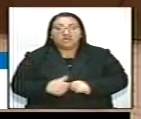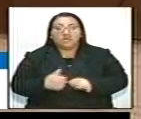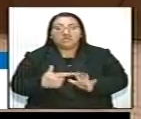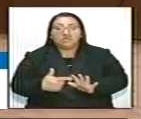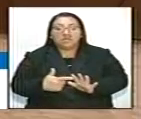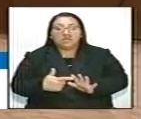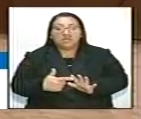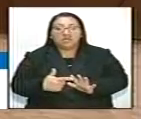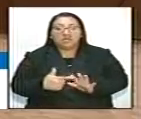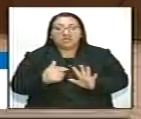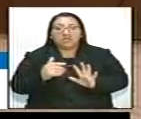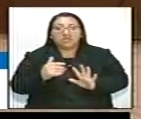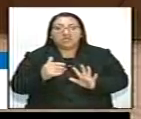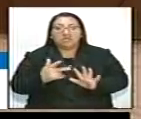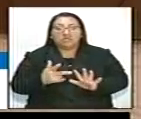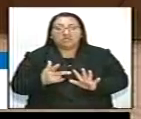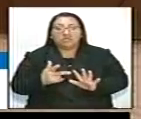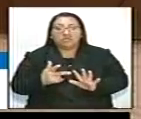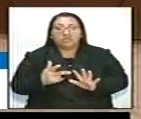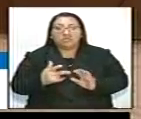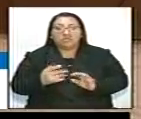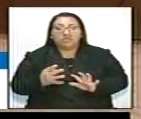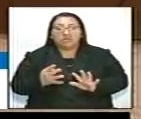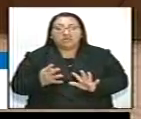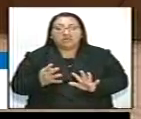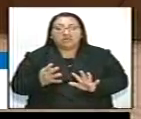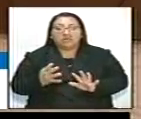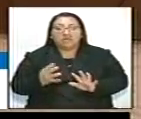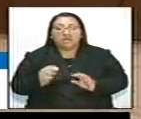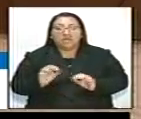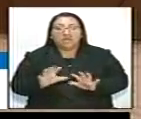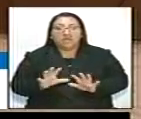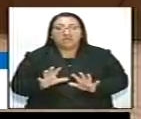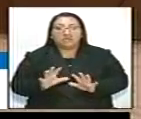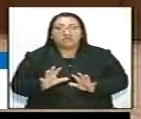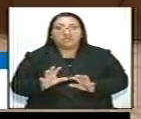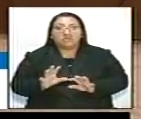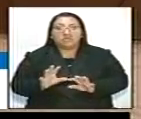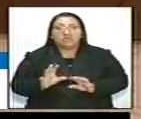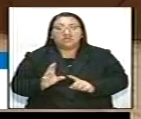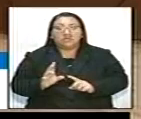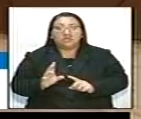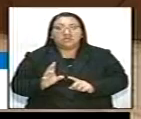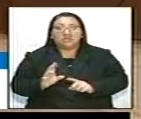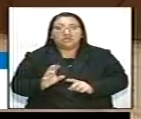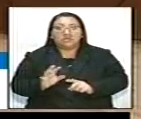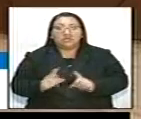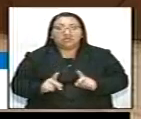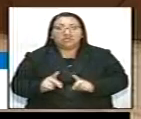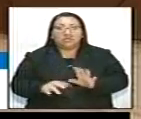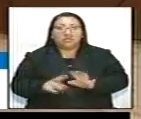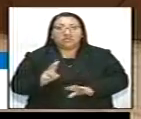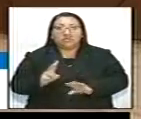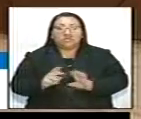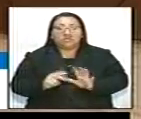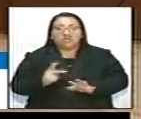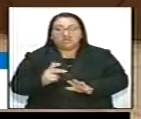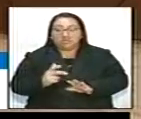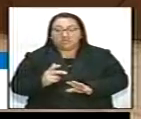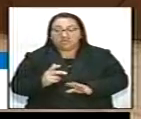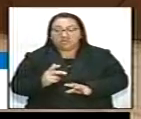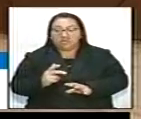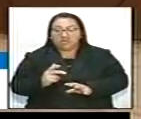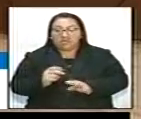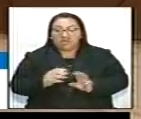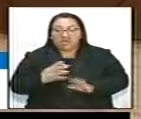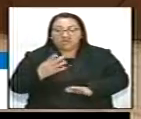Mateo, Montero Labregú, Mantilla Medina, Chihuán Ramos, Tapia Bernal, Trujillo Segarra, Vergara